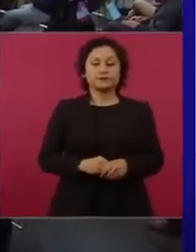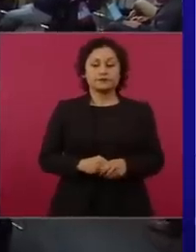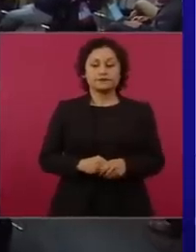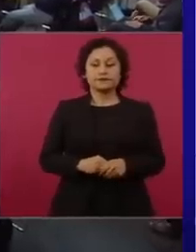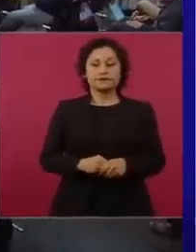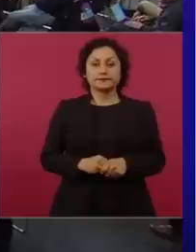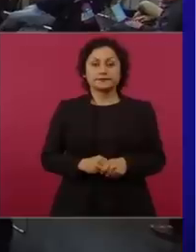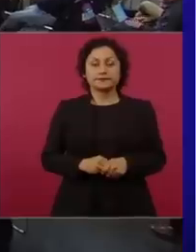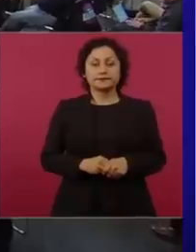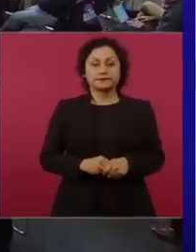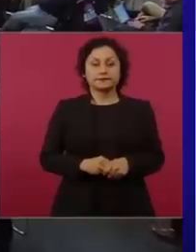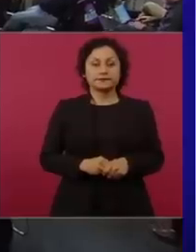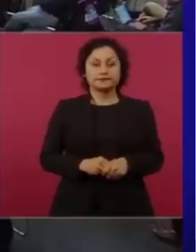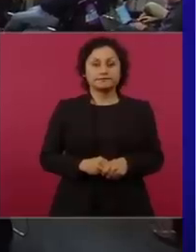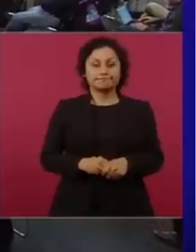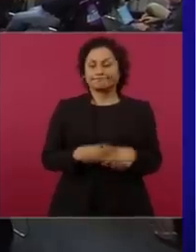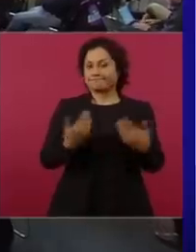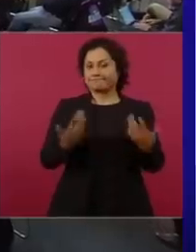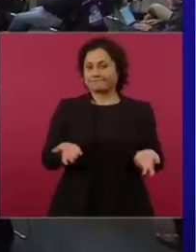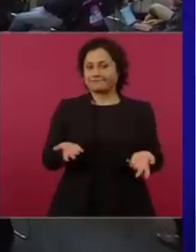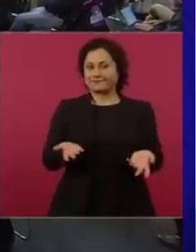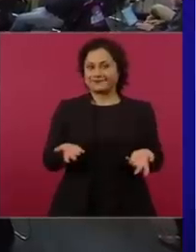Entonces,